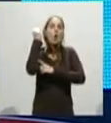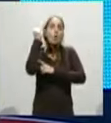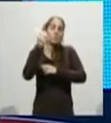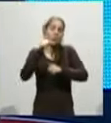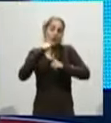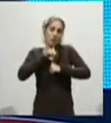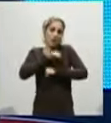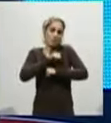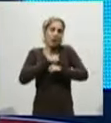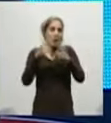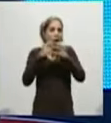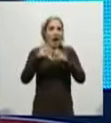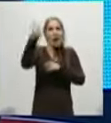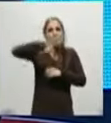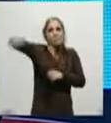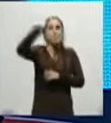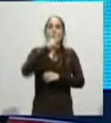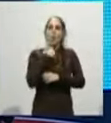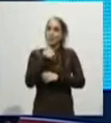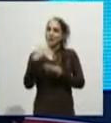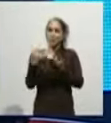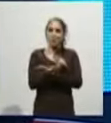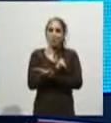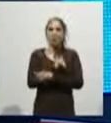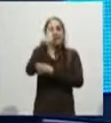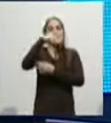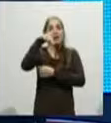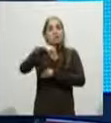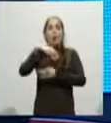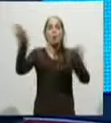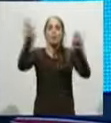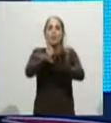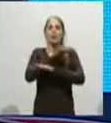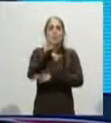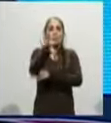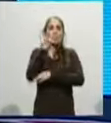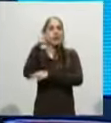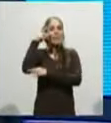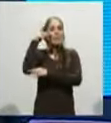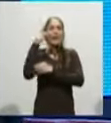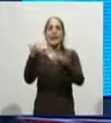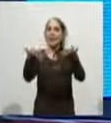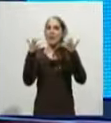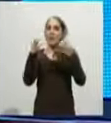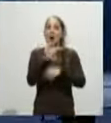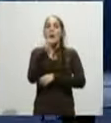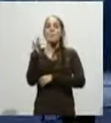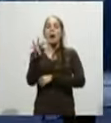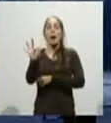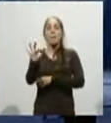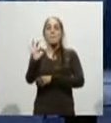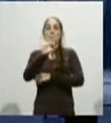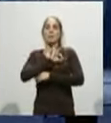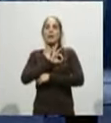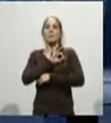ustedes. Ya saben que esta noche vamos a elegir al drag ganador, pero además también hay un premio que solo se da en esta gala